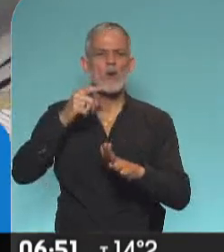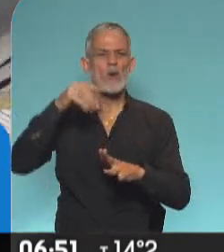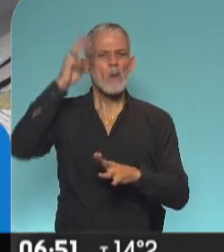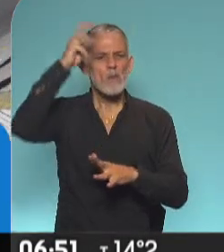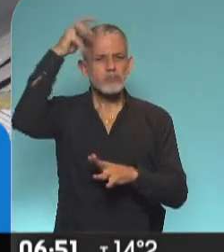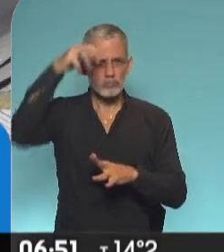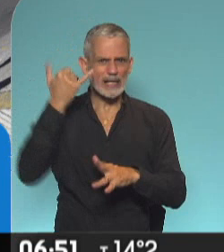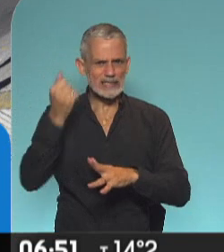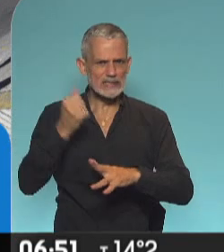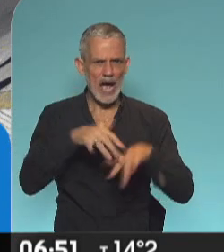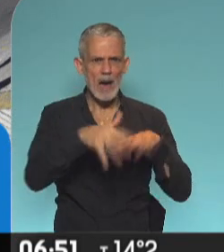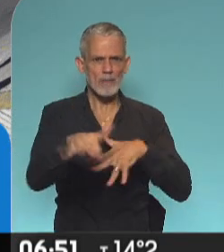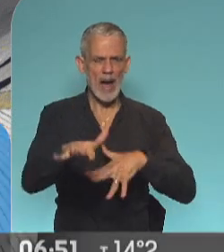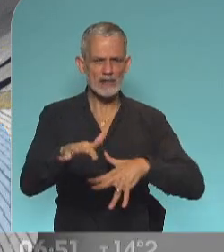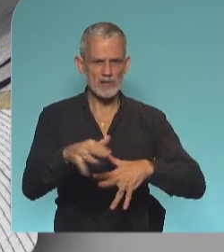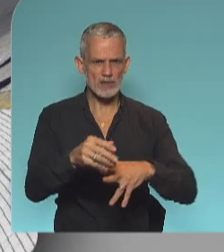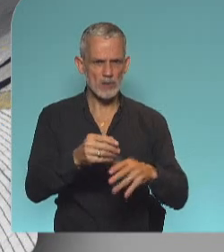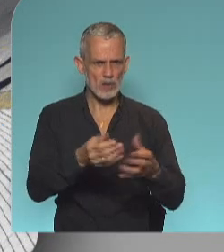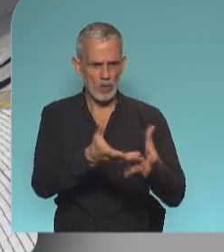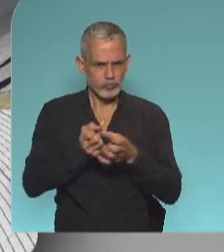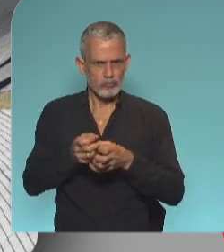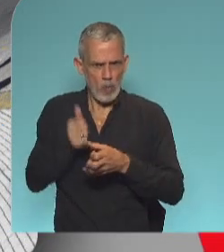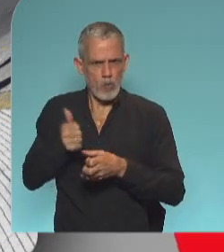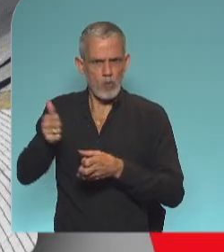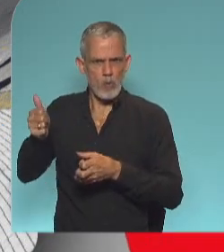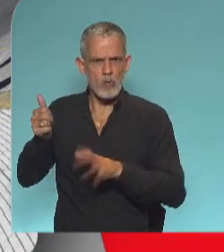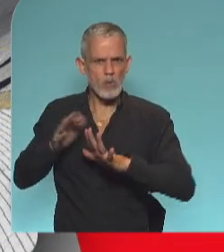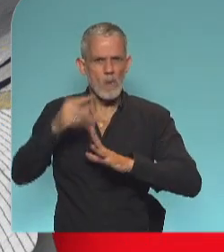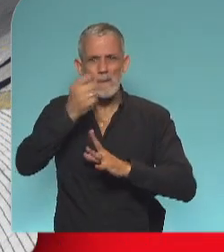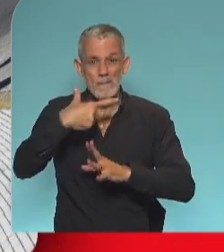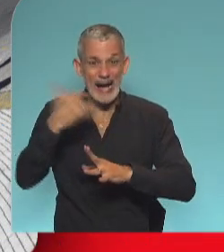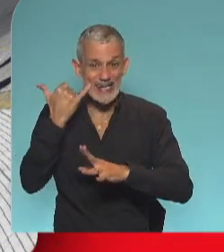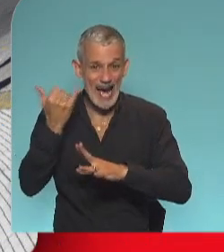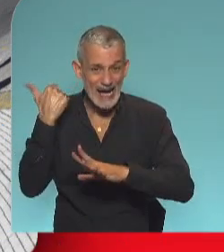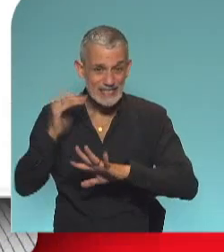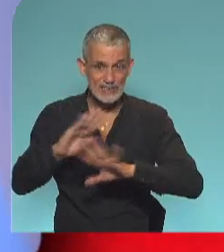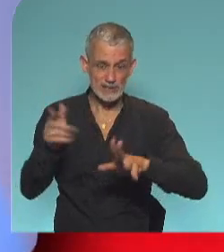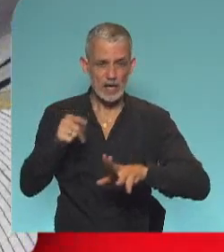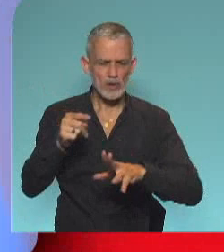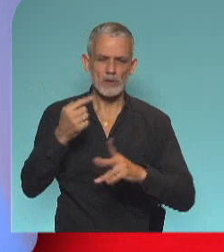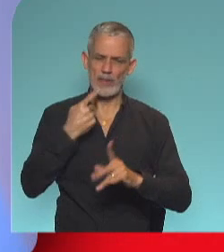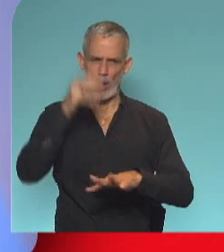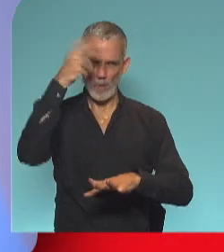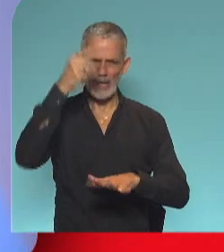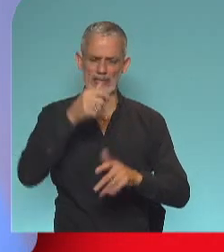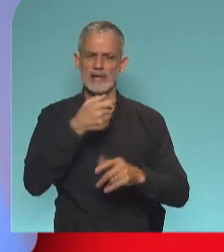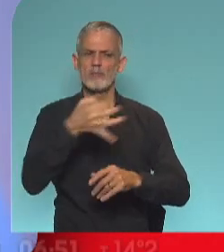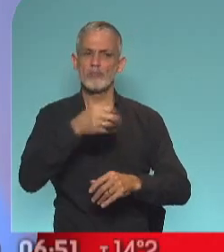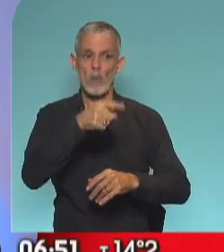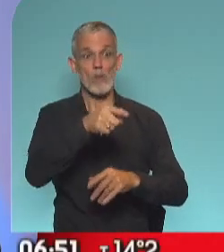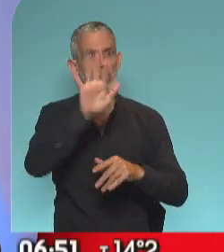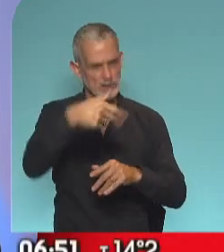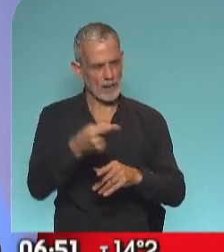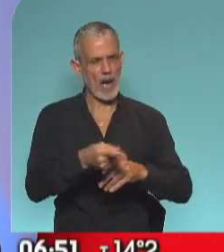venía capitalizando las marchas opositoras. Bueno, Mauricio Macri ayer salió a jugar y pareciera que dijo, bueno, Patricia, es cierto, vos las